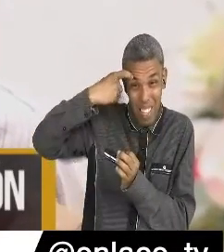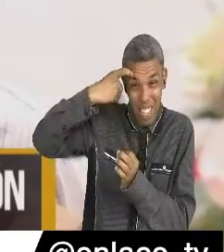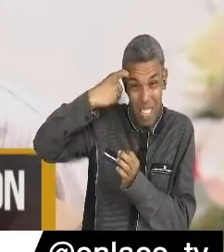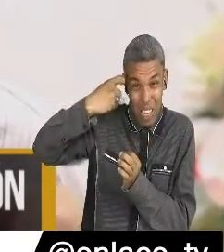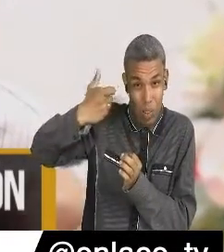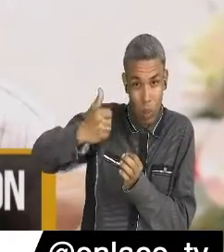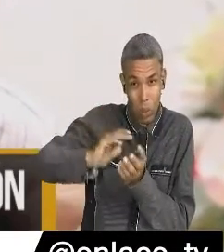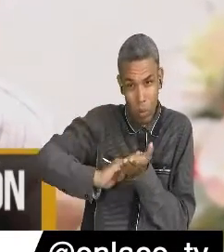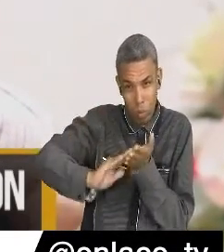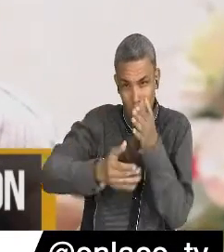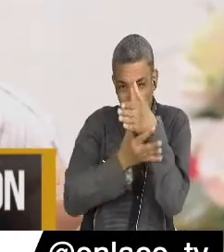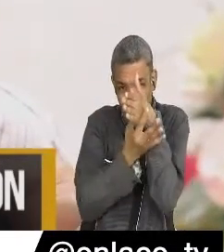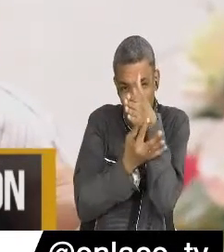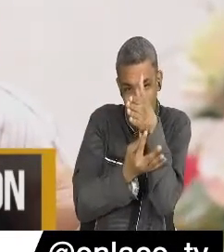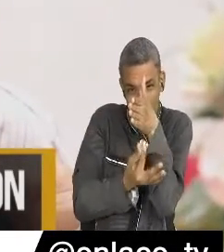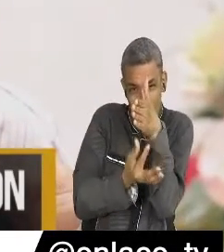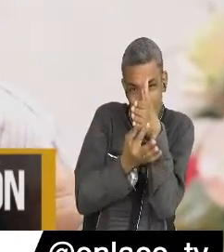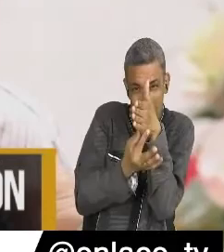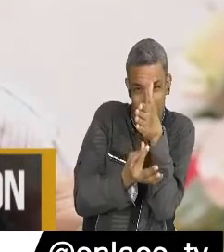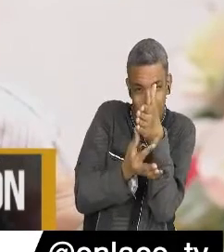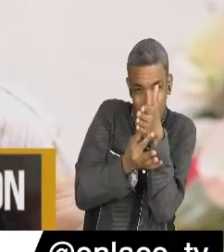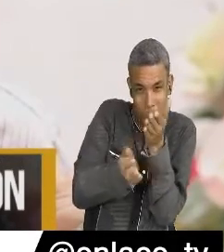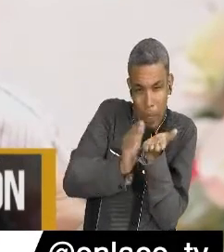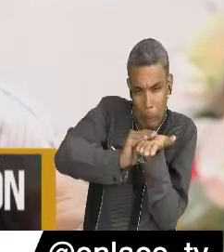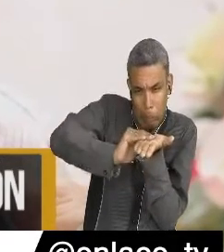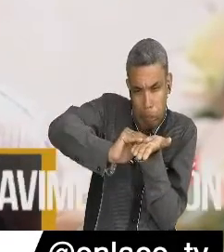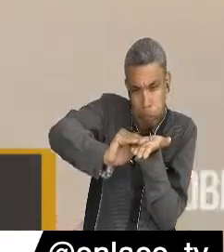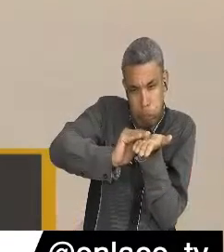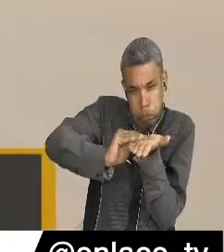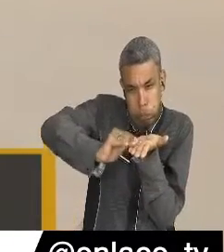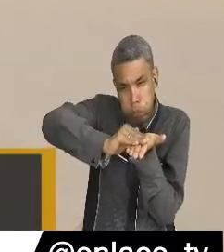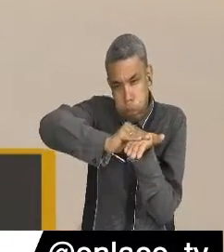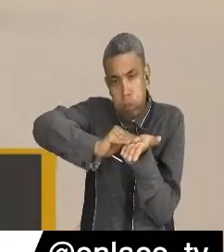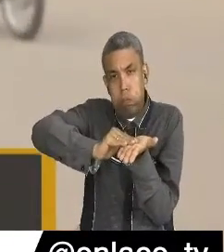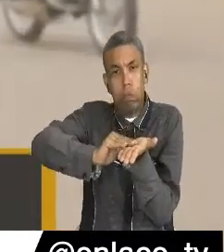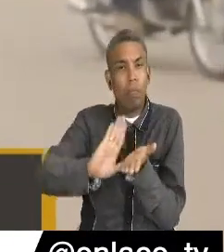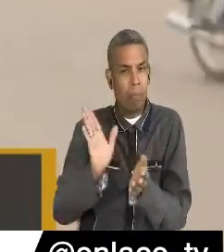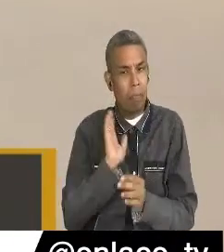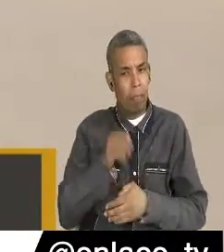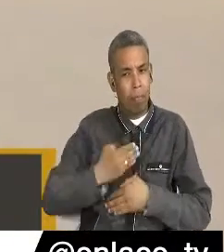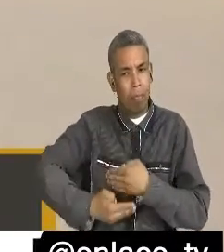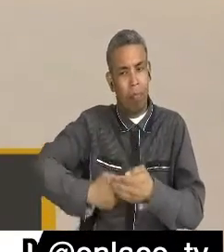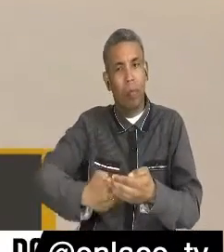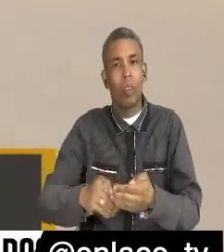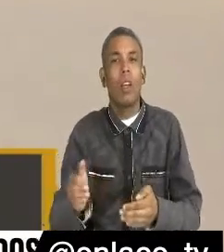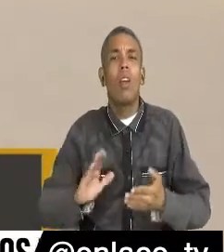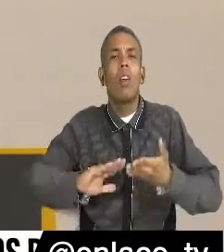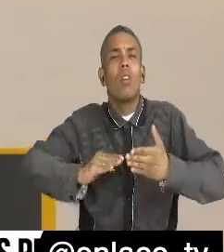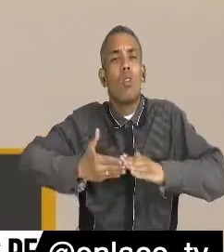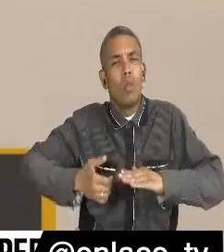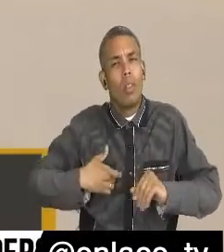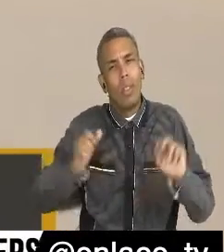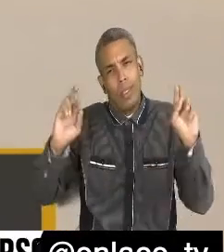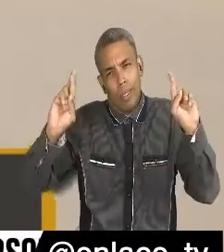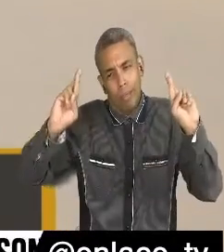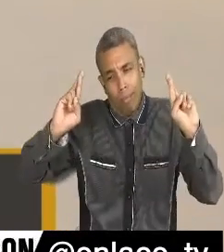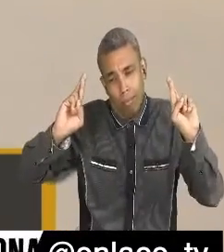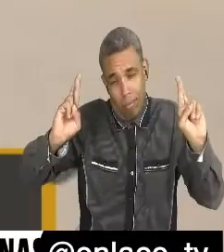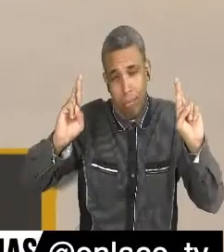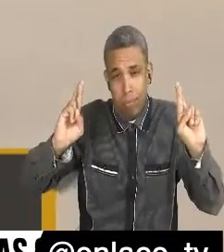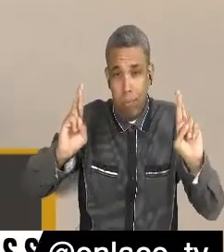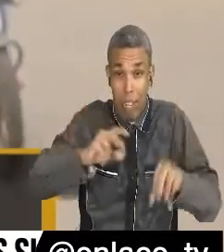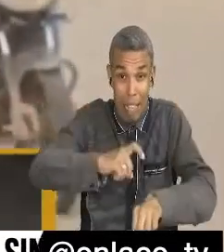unos arreglos para tratar de mejorar la movilidad. La comunidad solo espera que este proyecto se demore lo